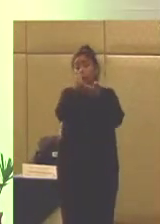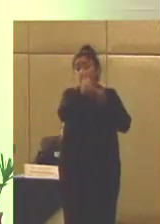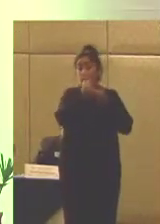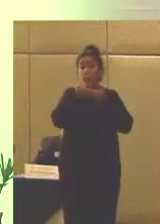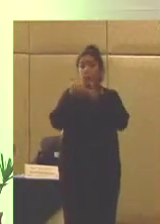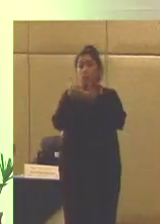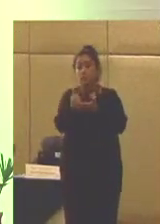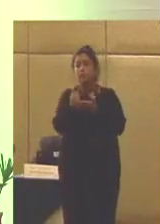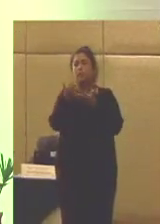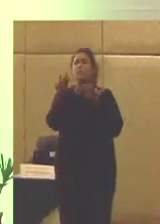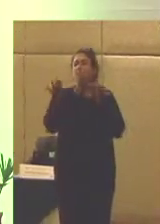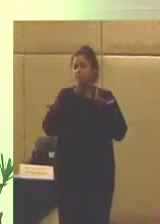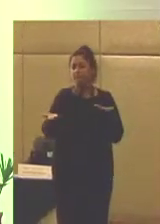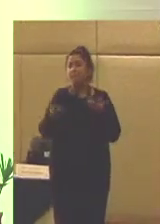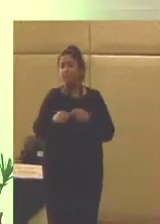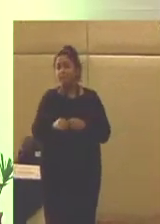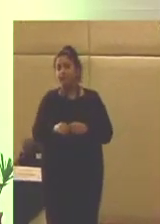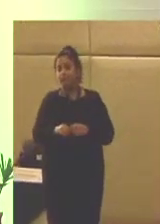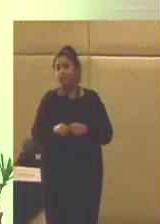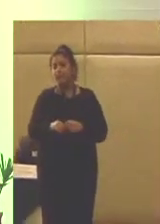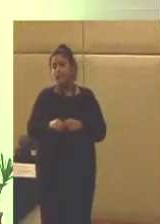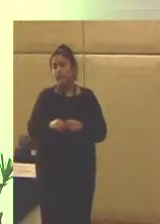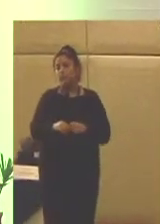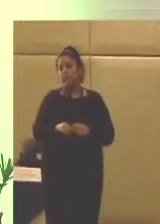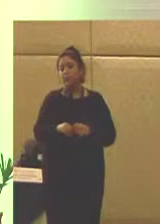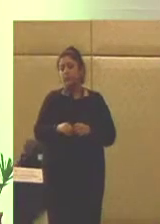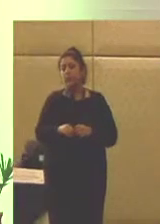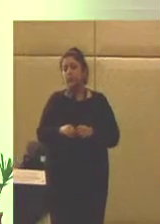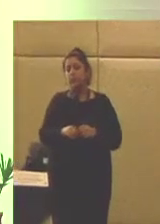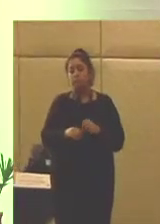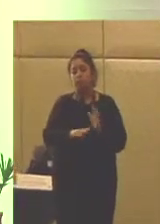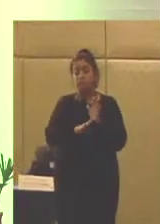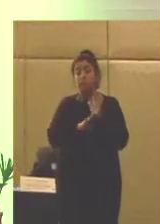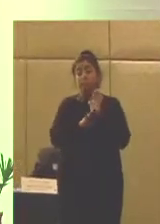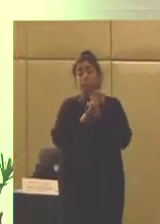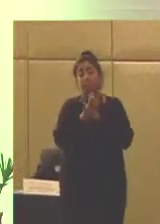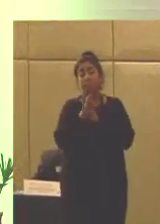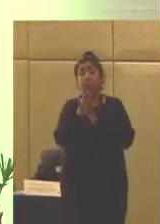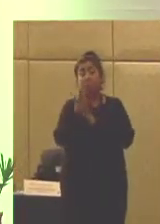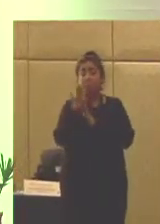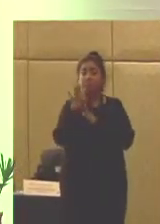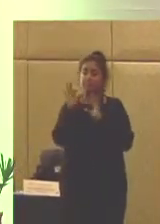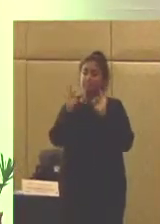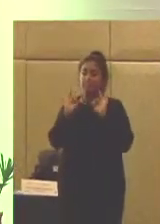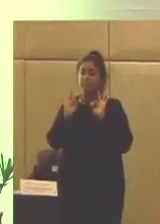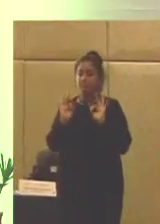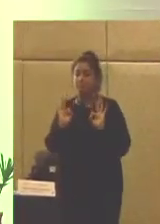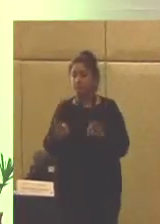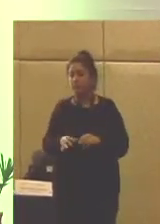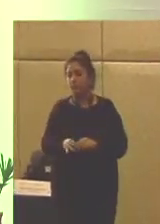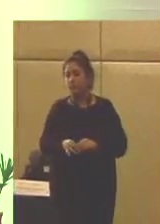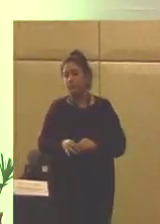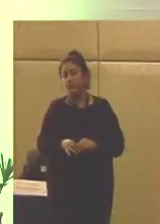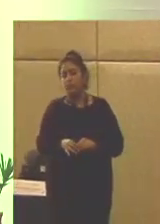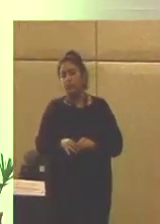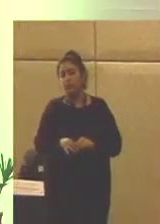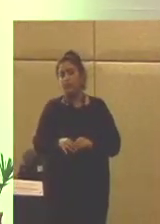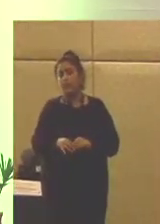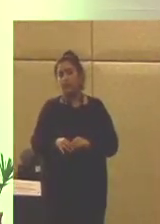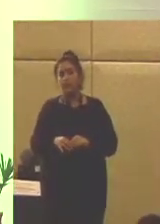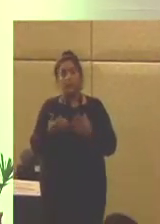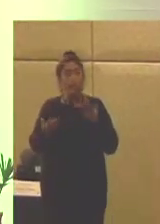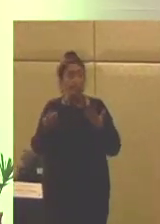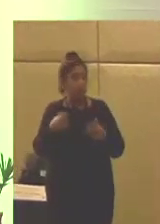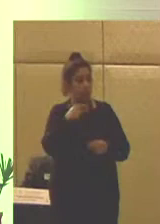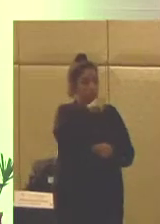los recursos que se cuentan dentro del propio fideicomiso, que si hoy me permiten abundar en esto, cuando en otros países de la